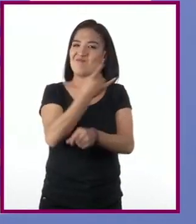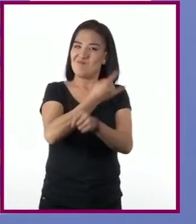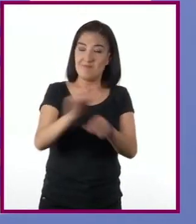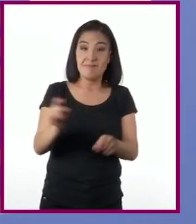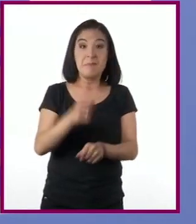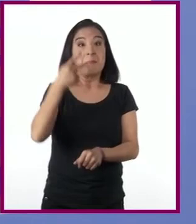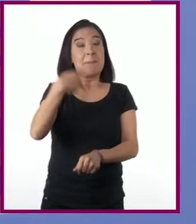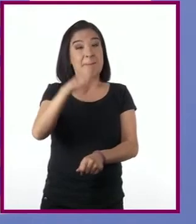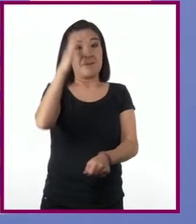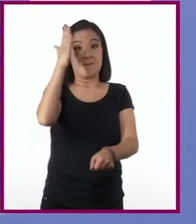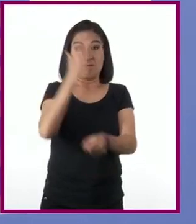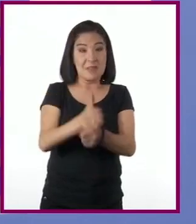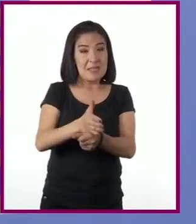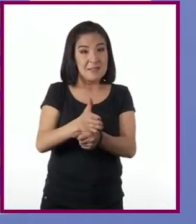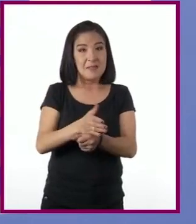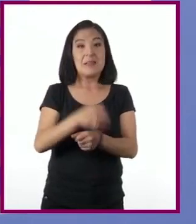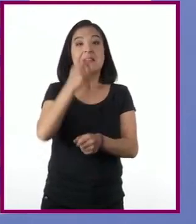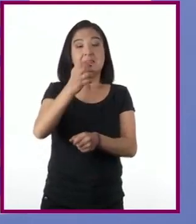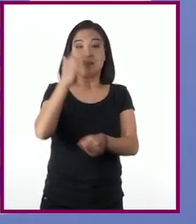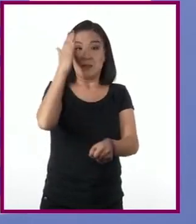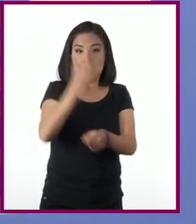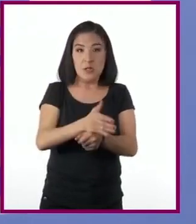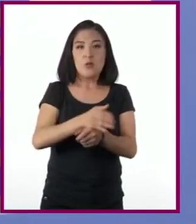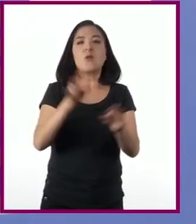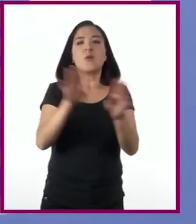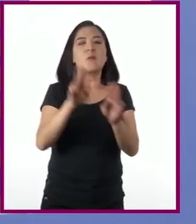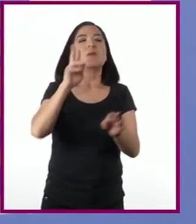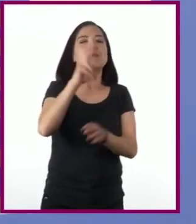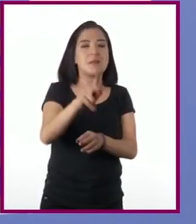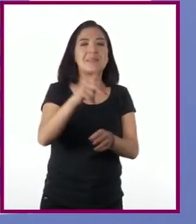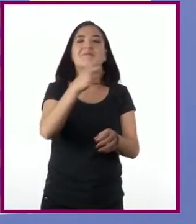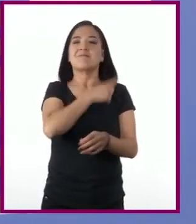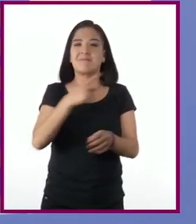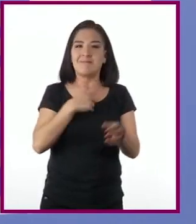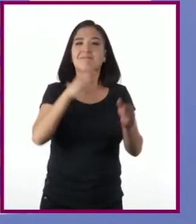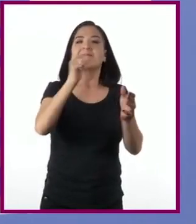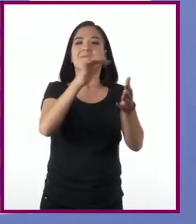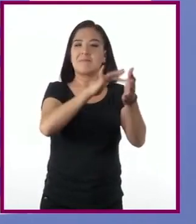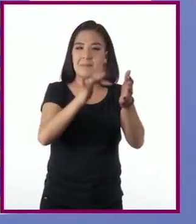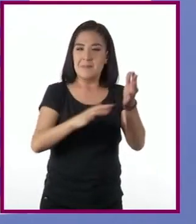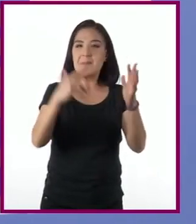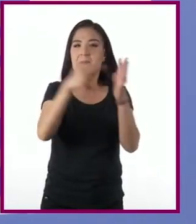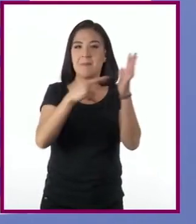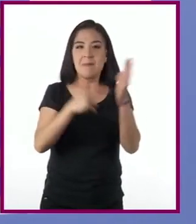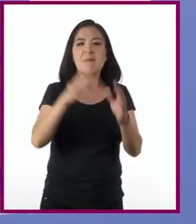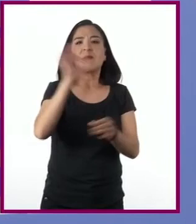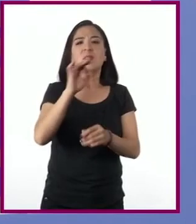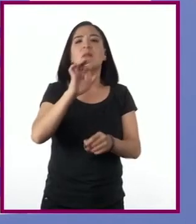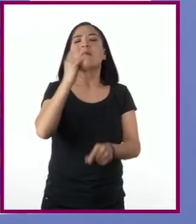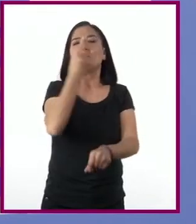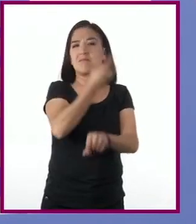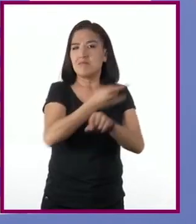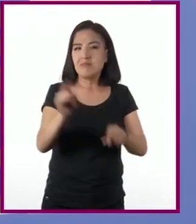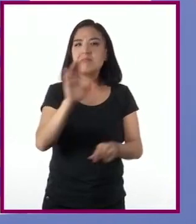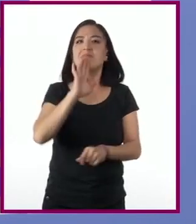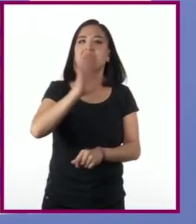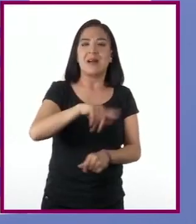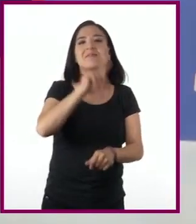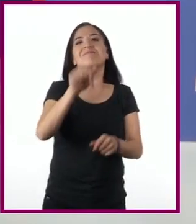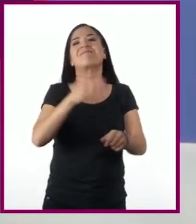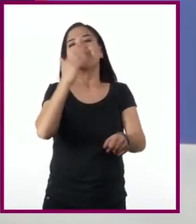son castigos. Para ello les recomiendo siempre leer los reglamentos, para no cometer una falta y evitar una